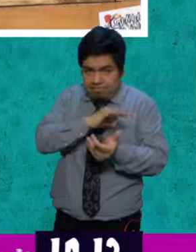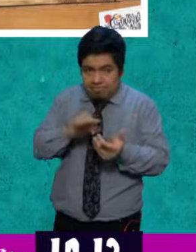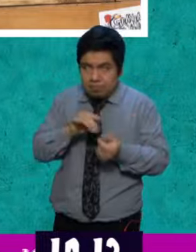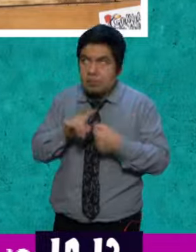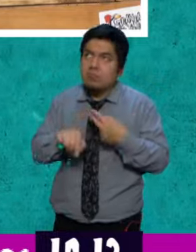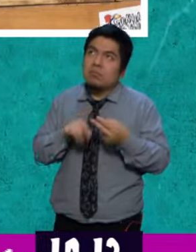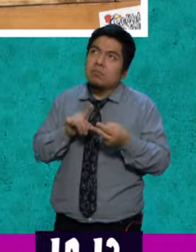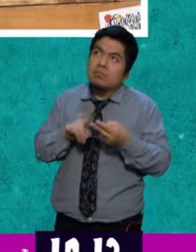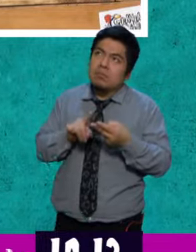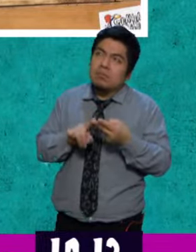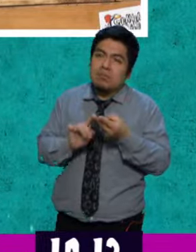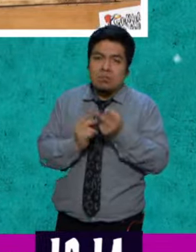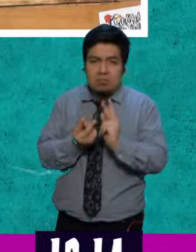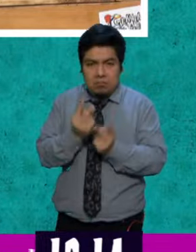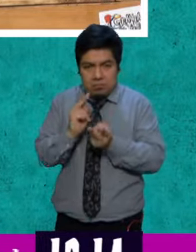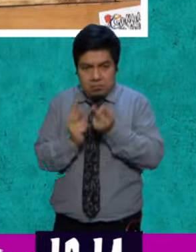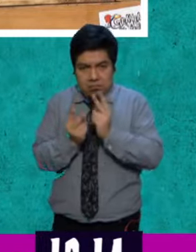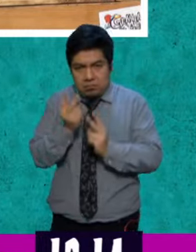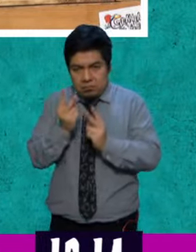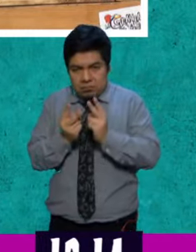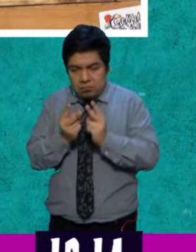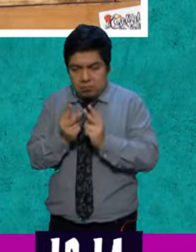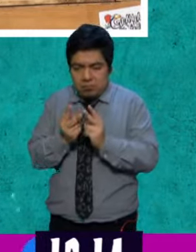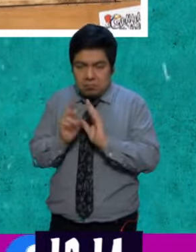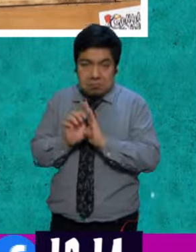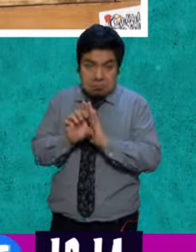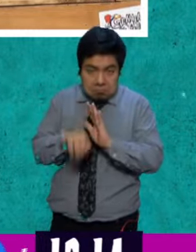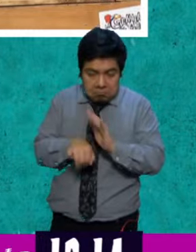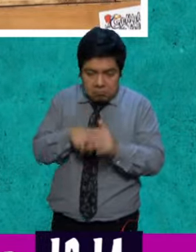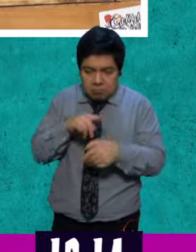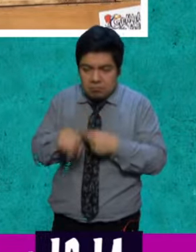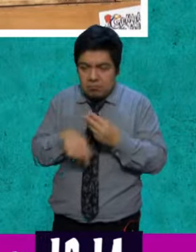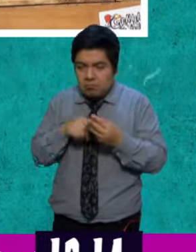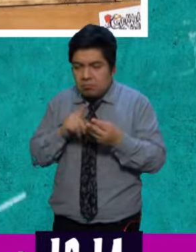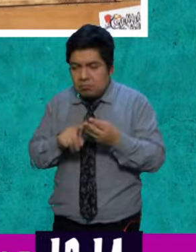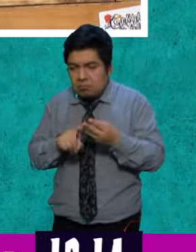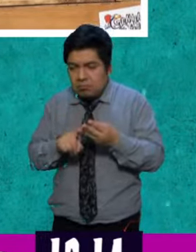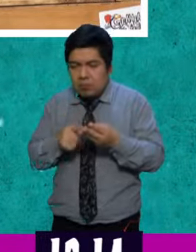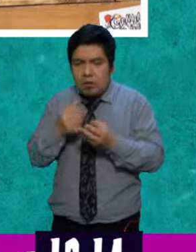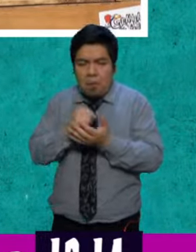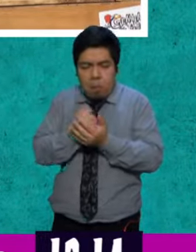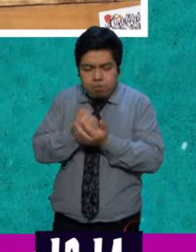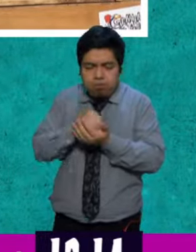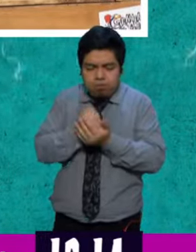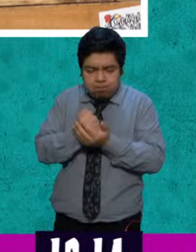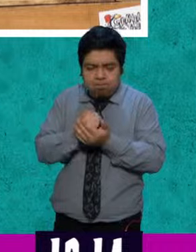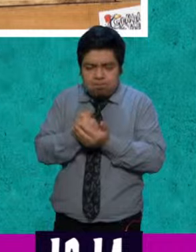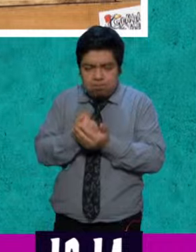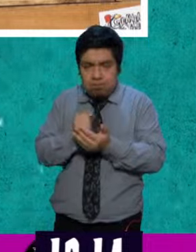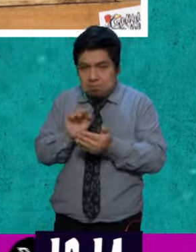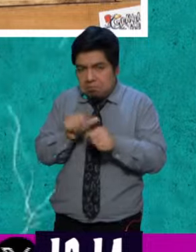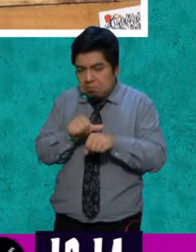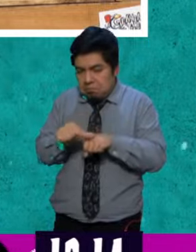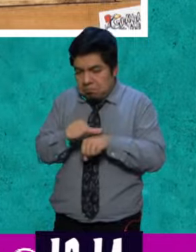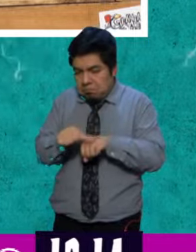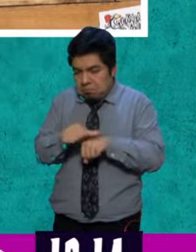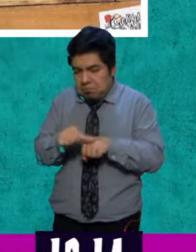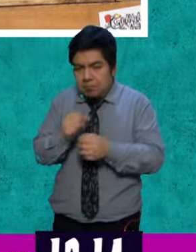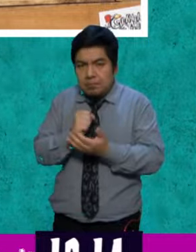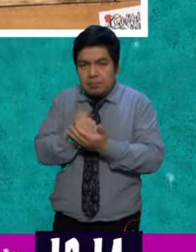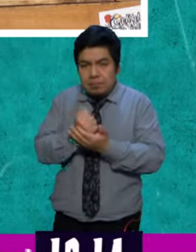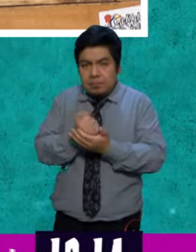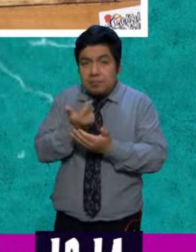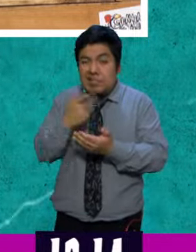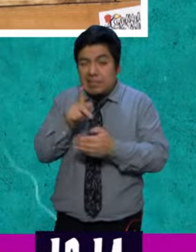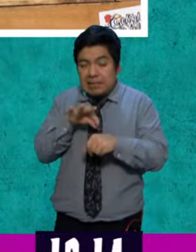con las verduras así como de extractor, o por lo menos como puré, ¿no? Como puré, el puré de papa. Pero oye, pero la